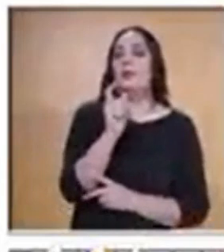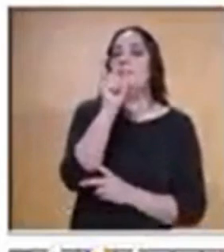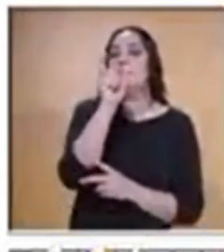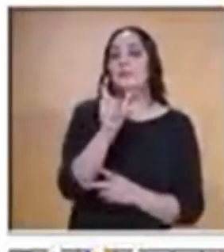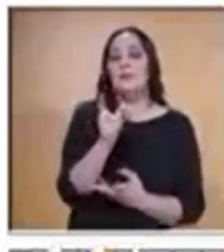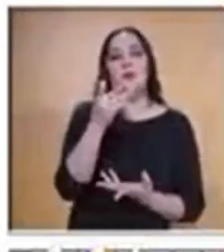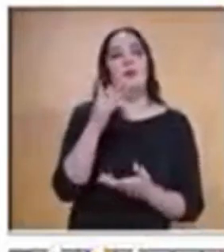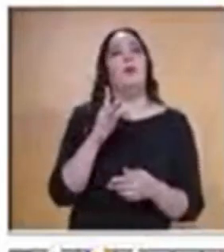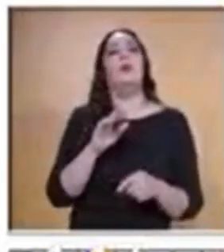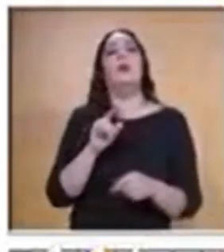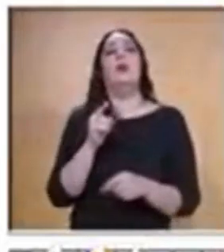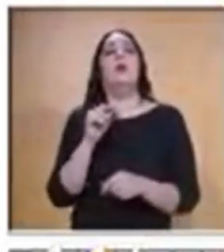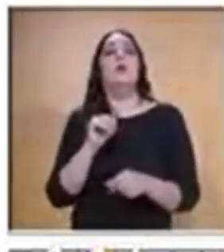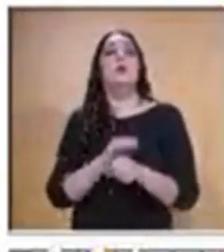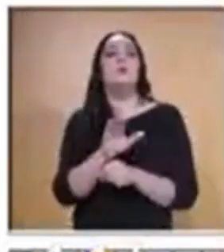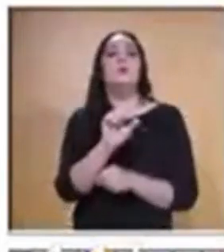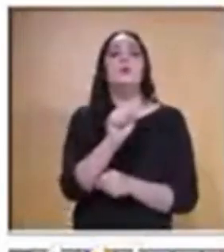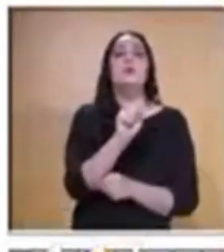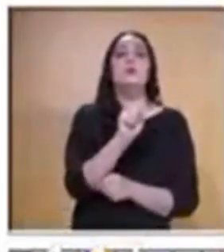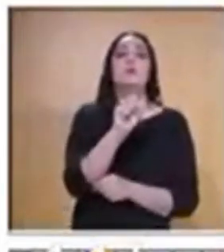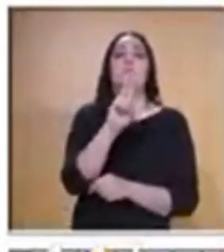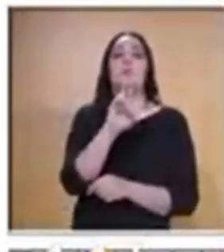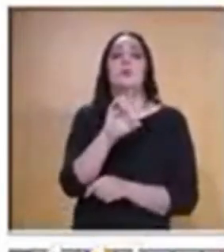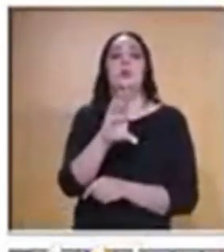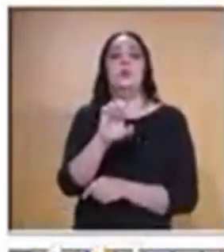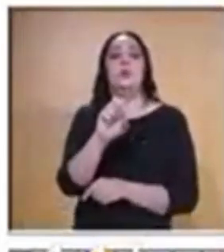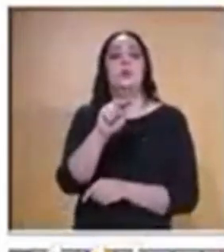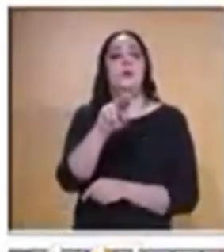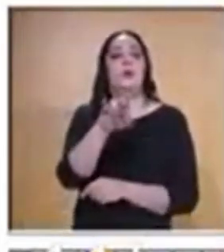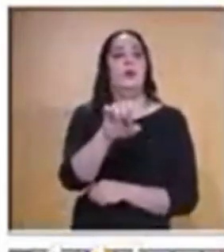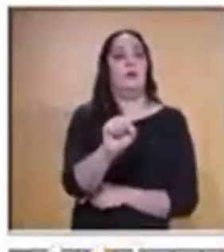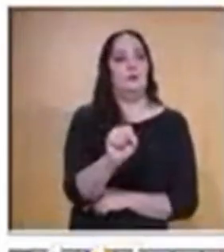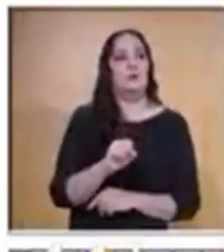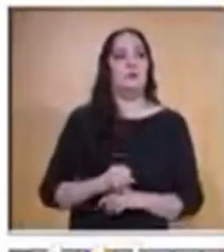de sucesiones. ¿Aquí le doy? Sí.